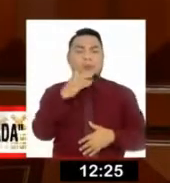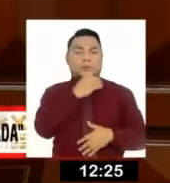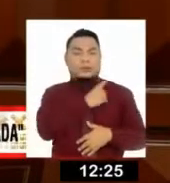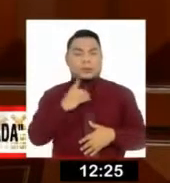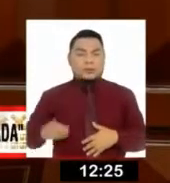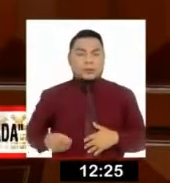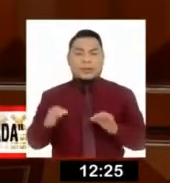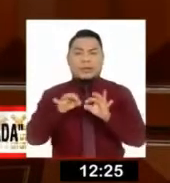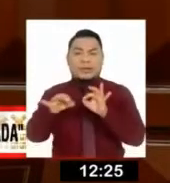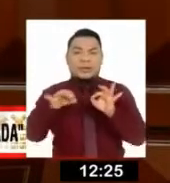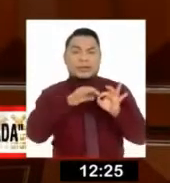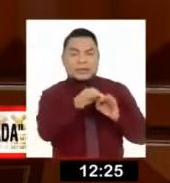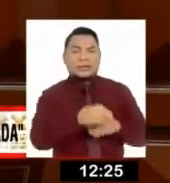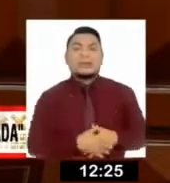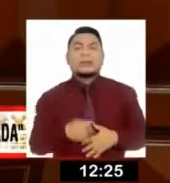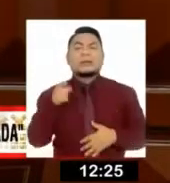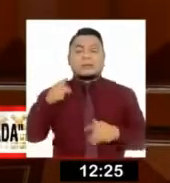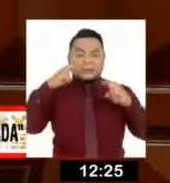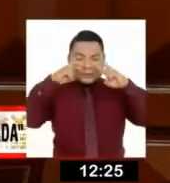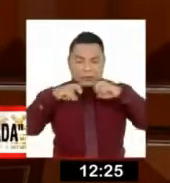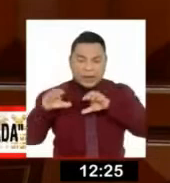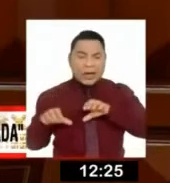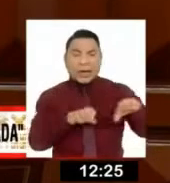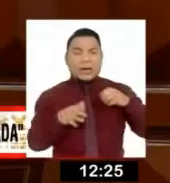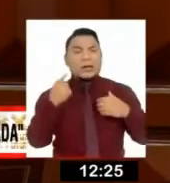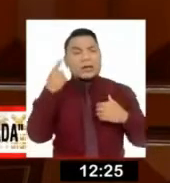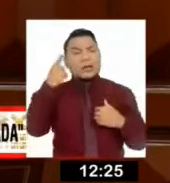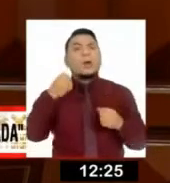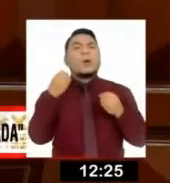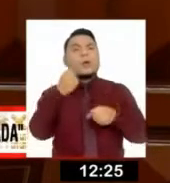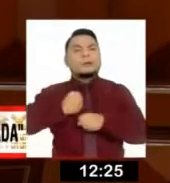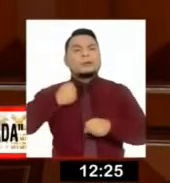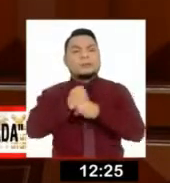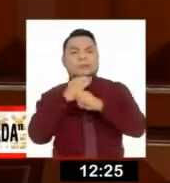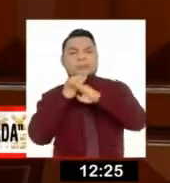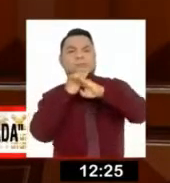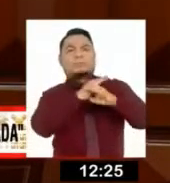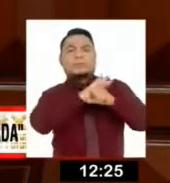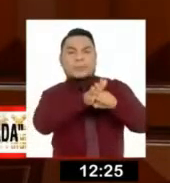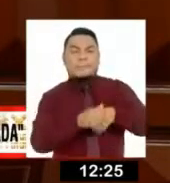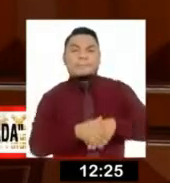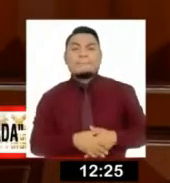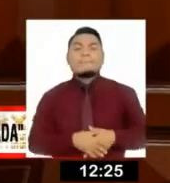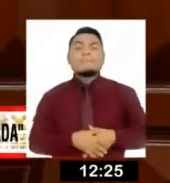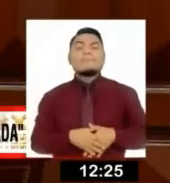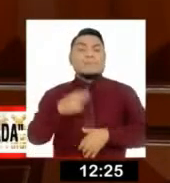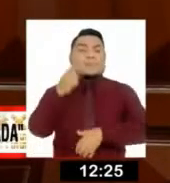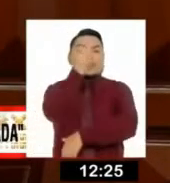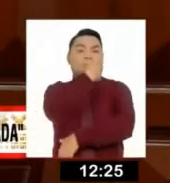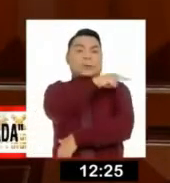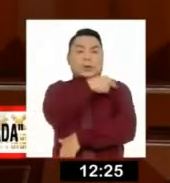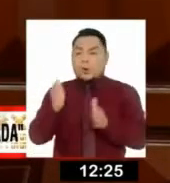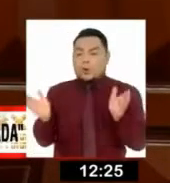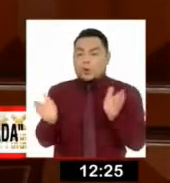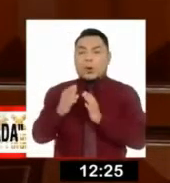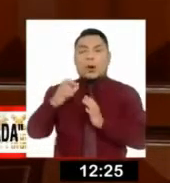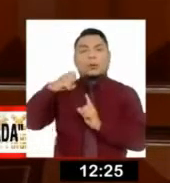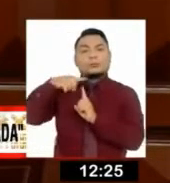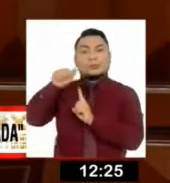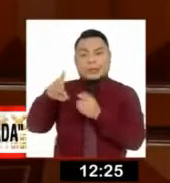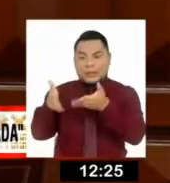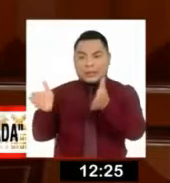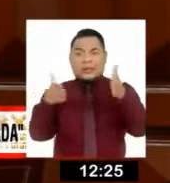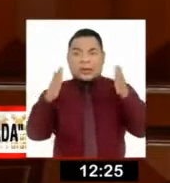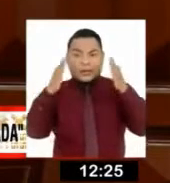directores regionales a evaluar acciones ante la pandemia. Los centros y postas de salud garantizarán la atención